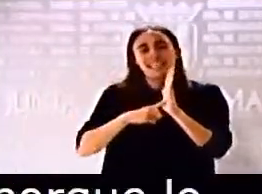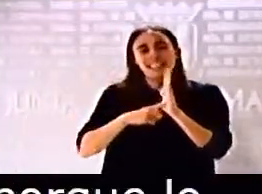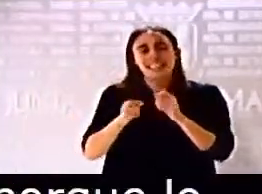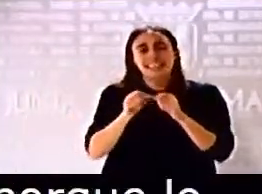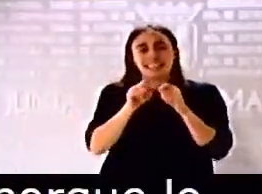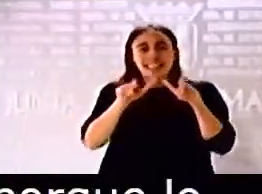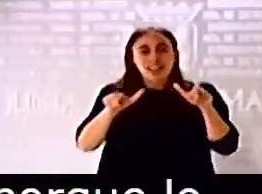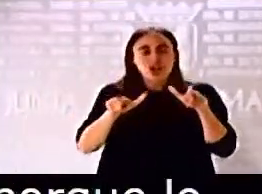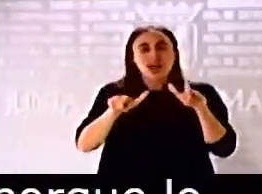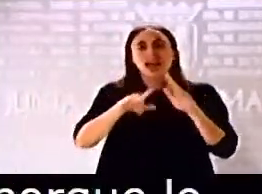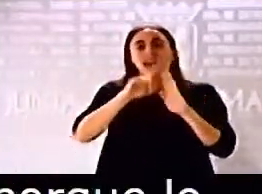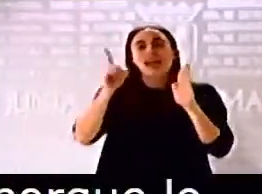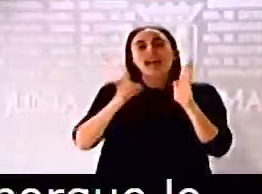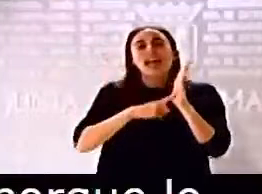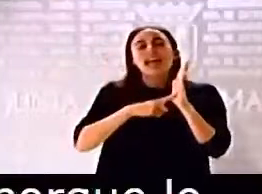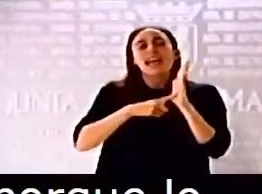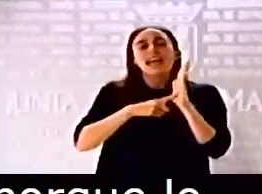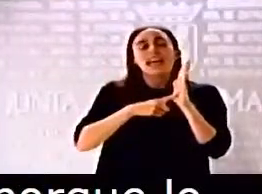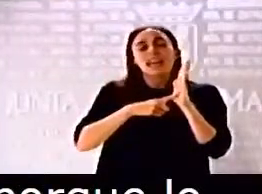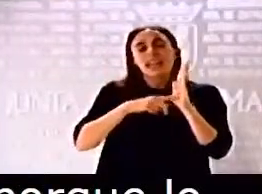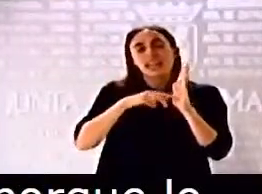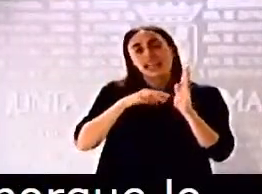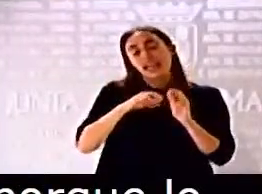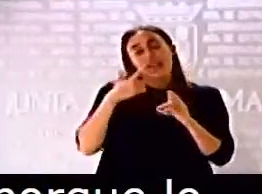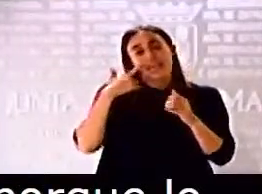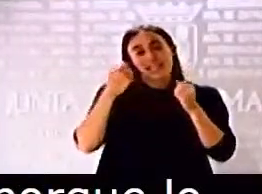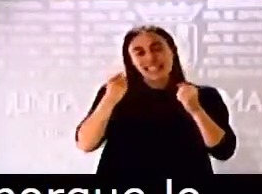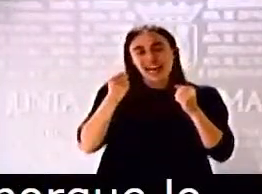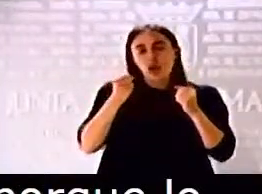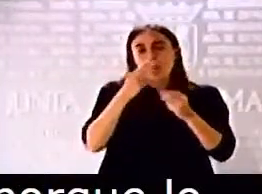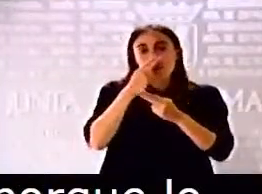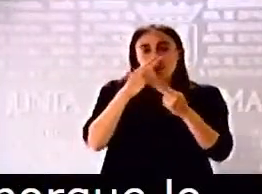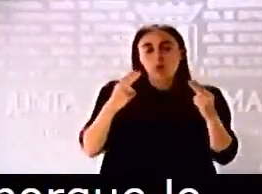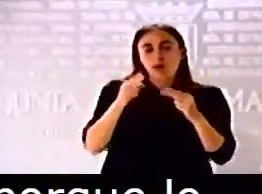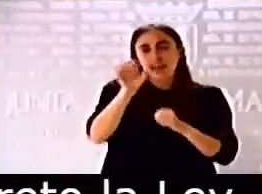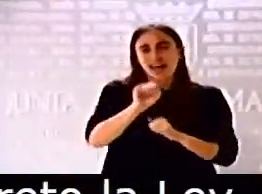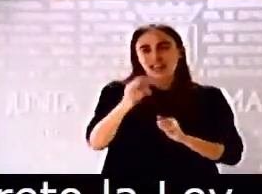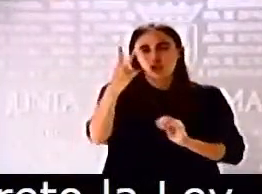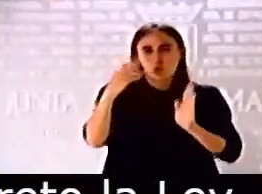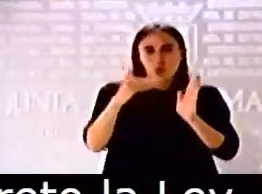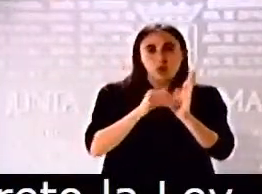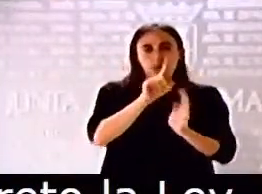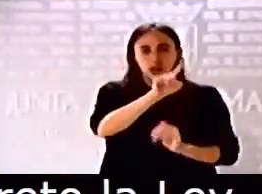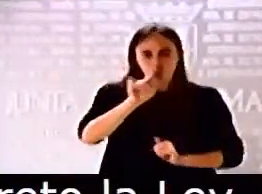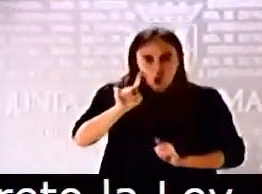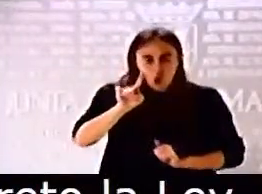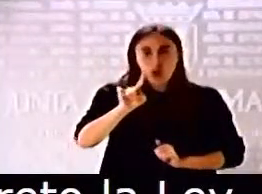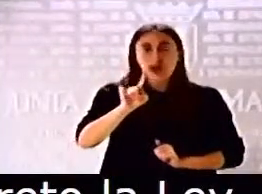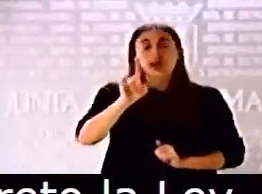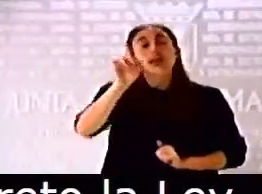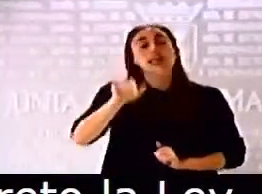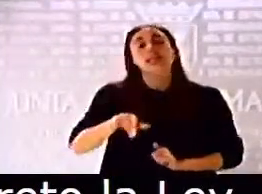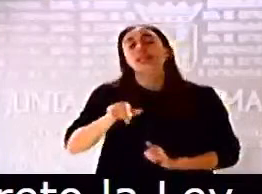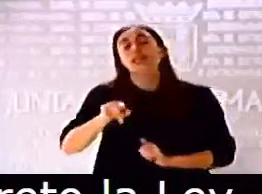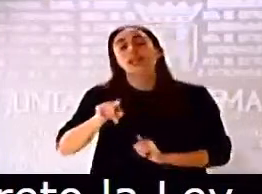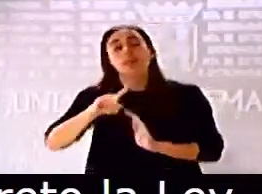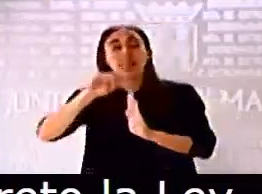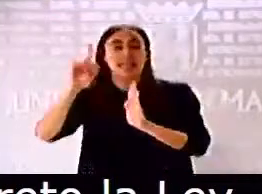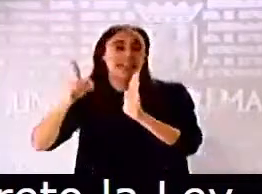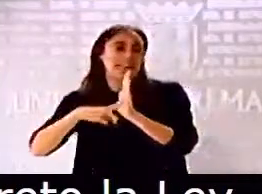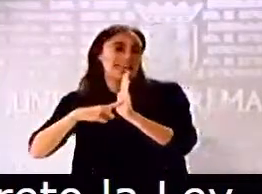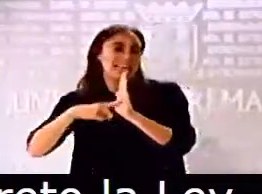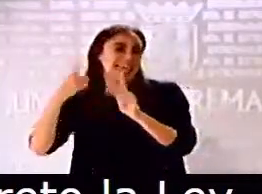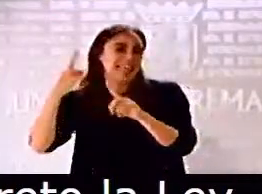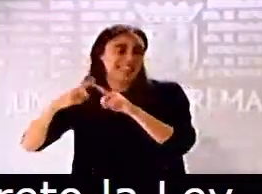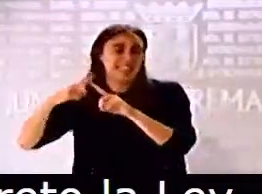la Ley Orgánica de Salud Pública del año 2011, y lo permiten diferentes sentencias